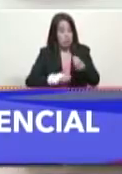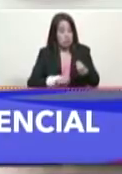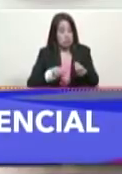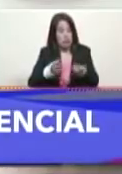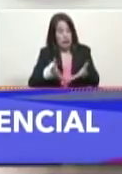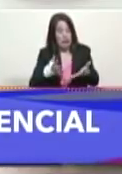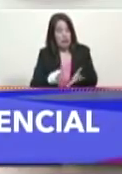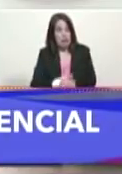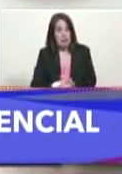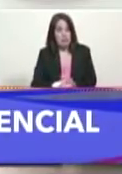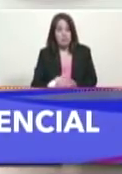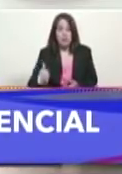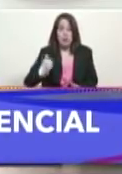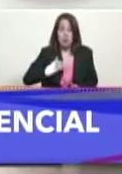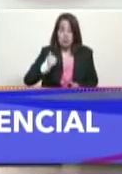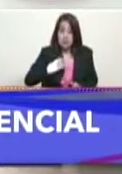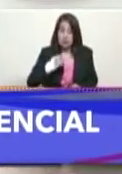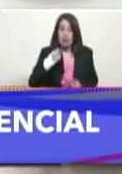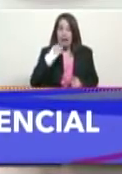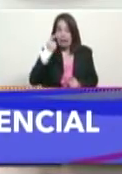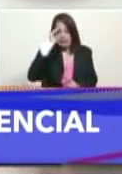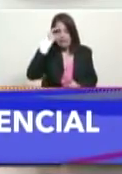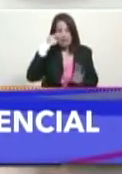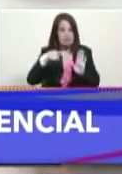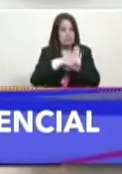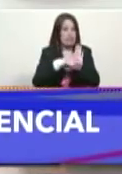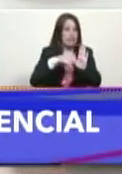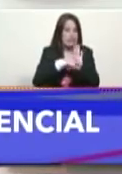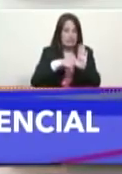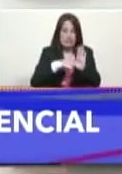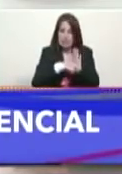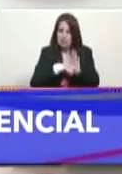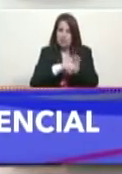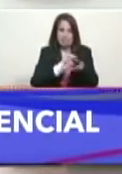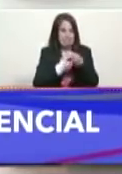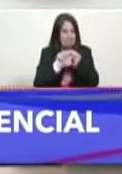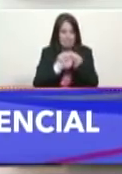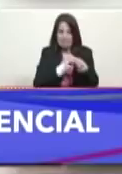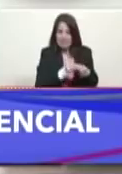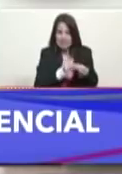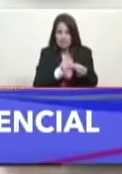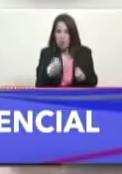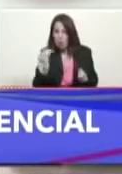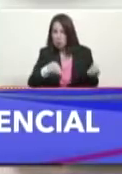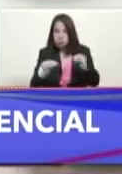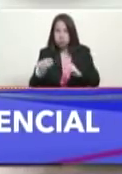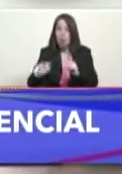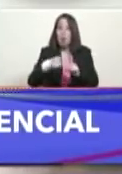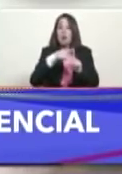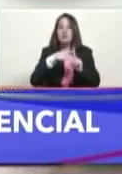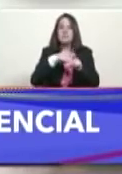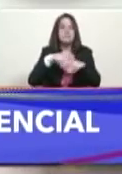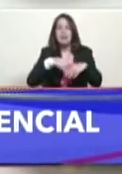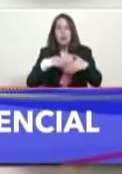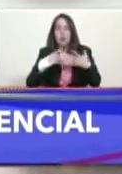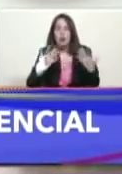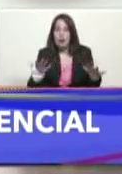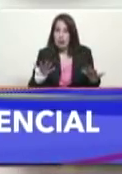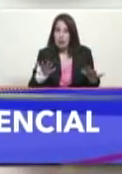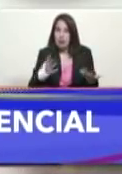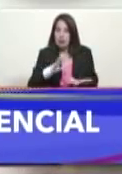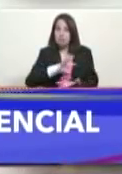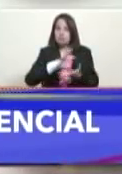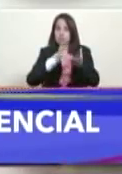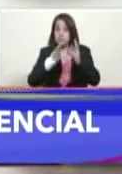Y aprovechemos lo malo para convertir lo bueno, porque todo el daño que nos han tratado de hacer se va convirtiendo en bien para el